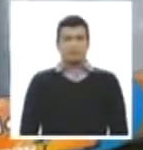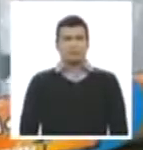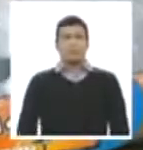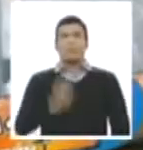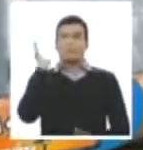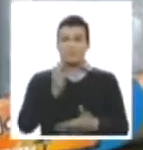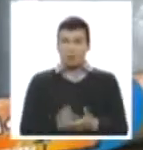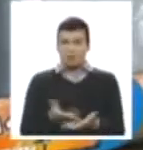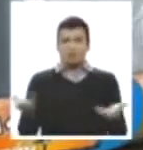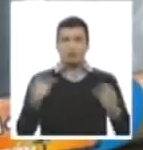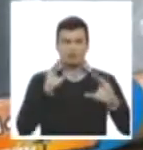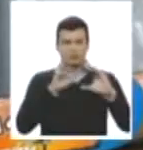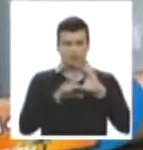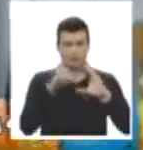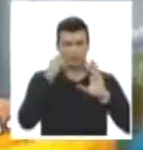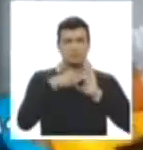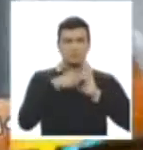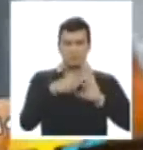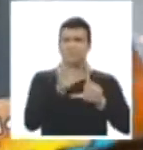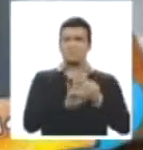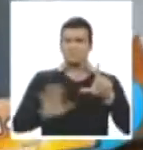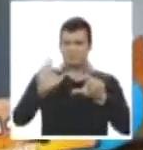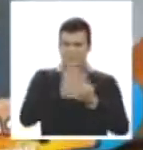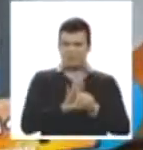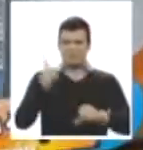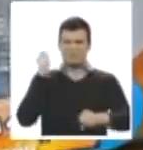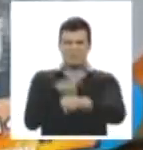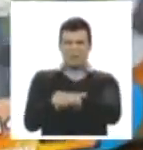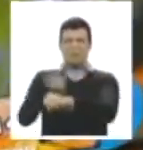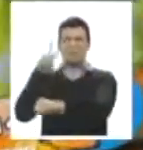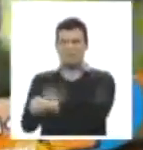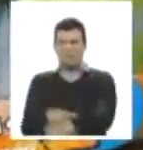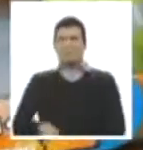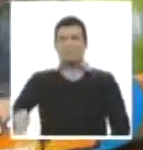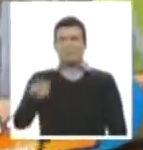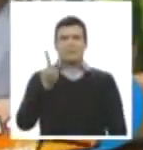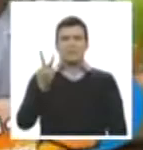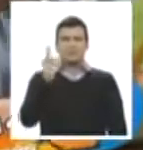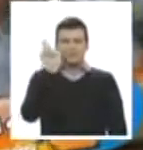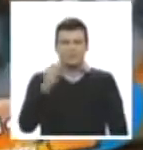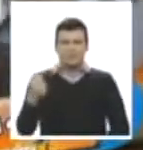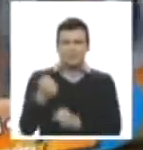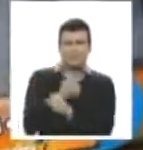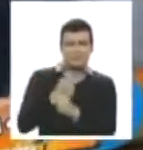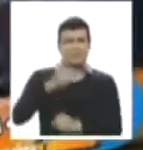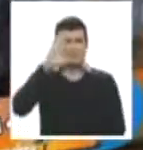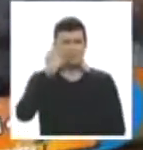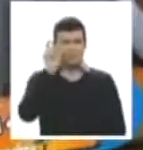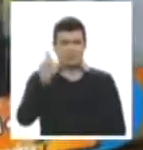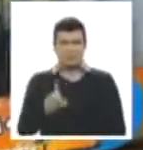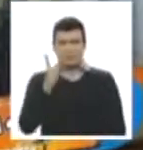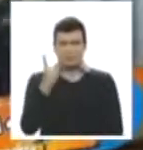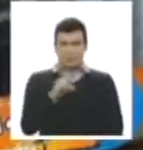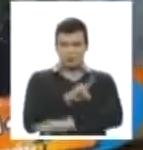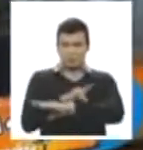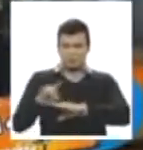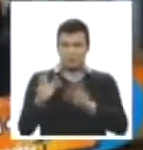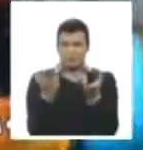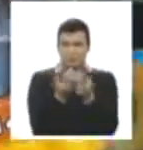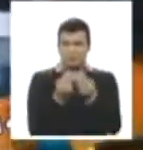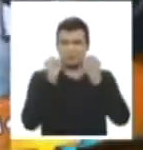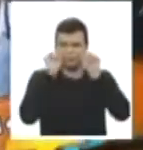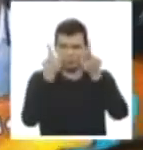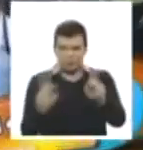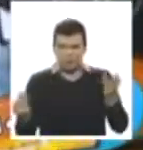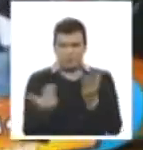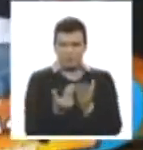en una estación. En video quedó registrada la agresión de la que fueron víctimas dos auxiliares de policía y un vigilante por estudiantes que intentaban evitar